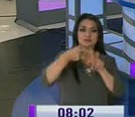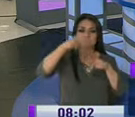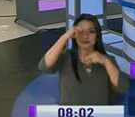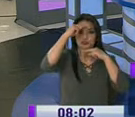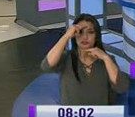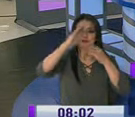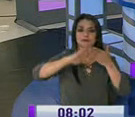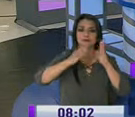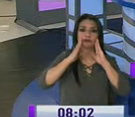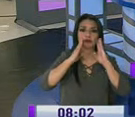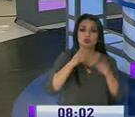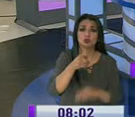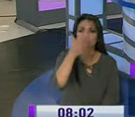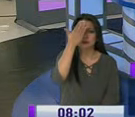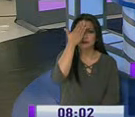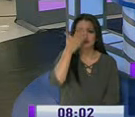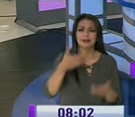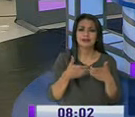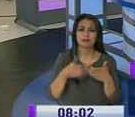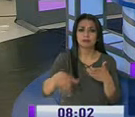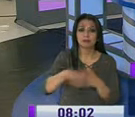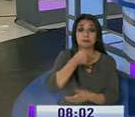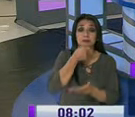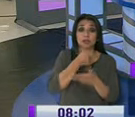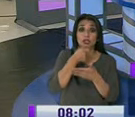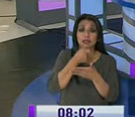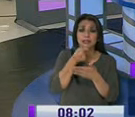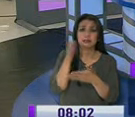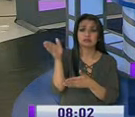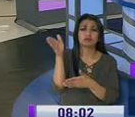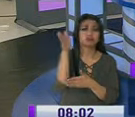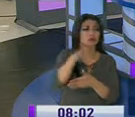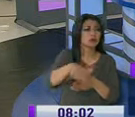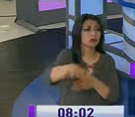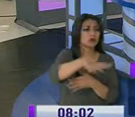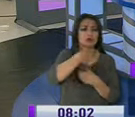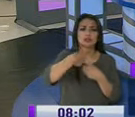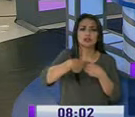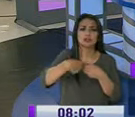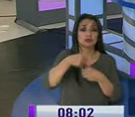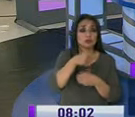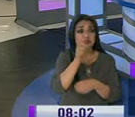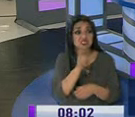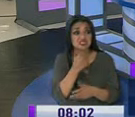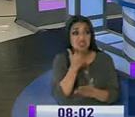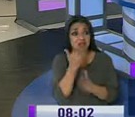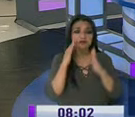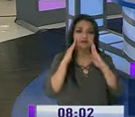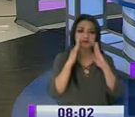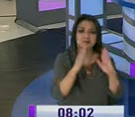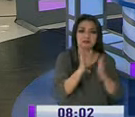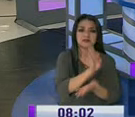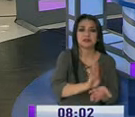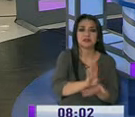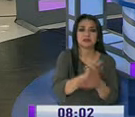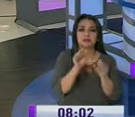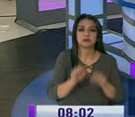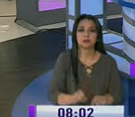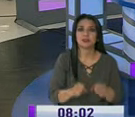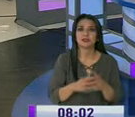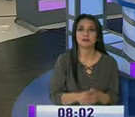Ya sabe que siempre todos nuestros equipos están desplegados por toda la capital, atendiendo ahí las necesidades que ocurren en su barrio. Hay que dar la bienvenida